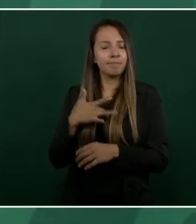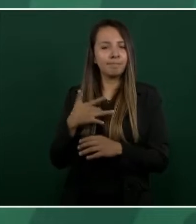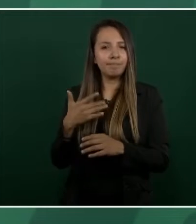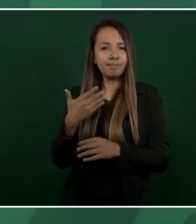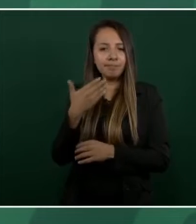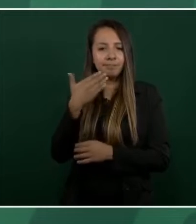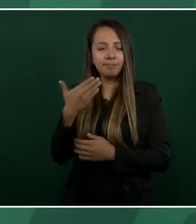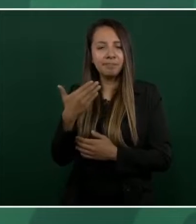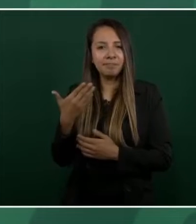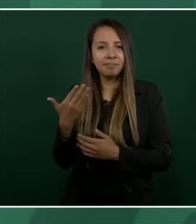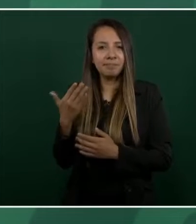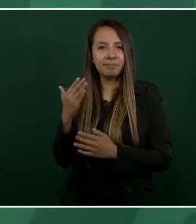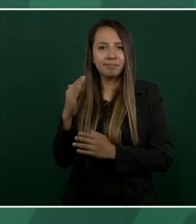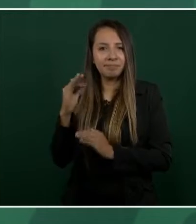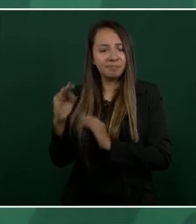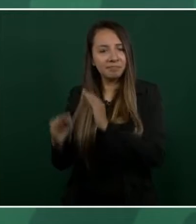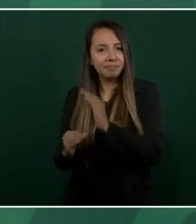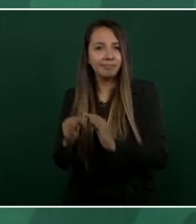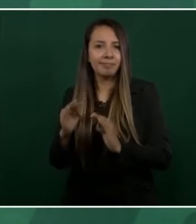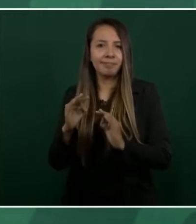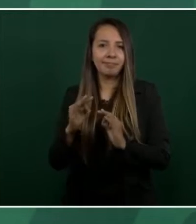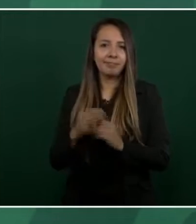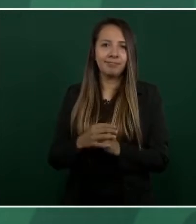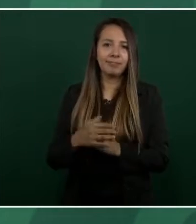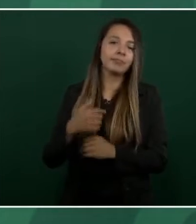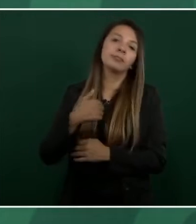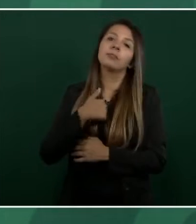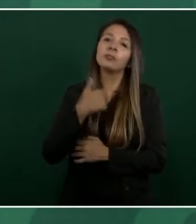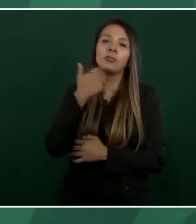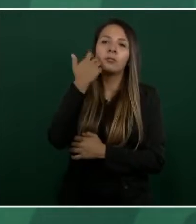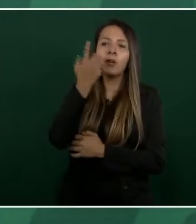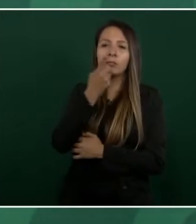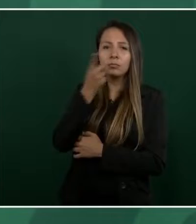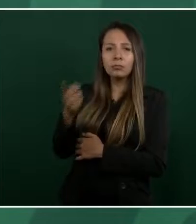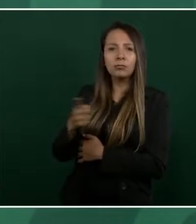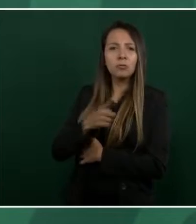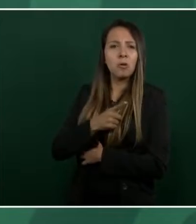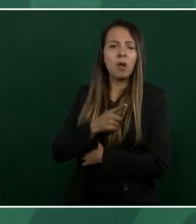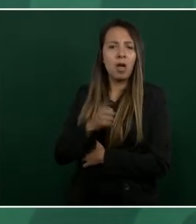Entonces venimos a decirle que no está sola,